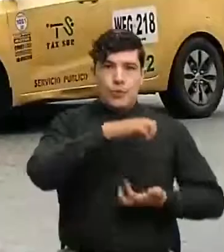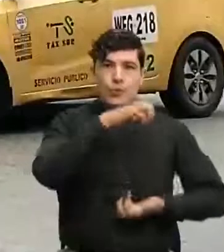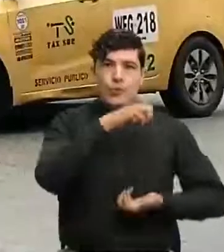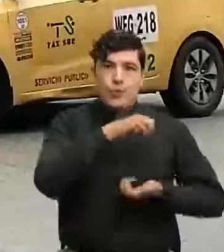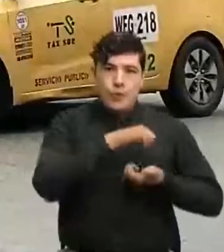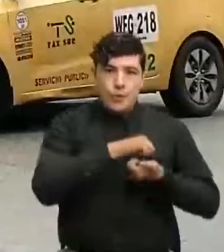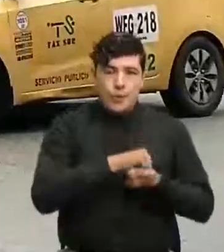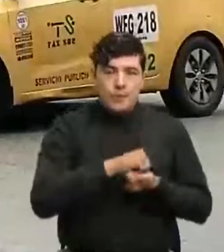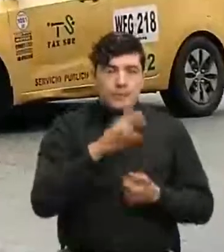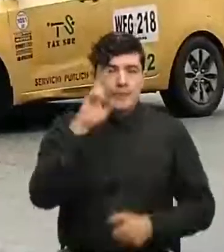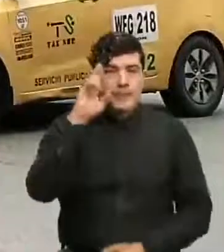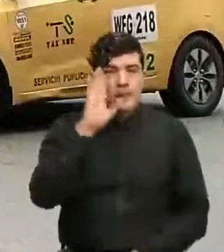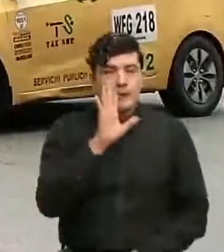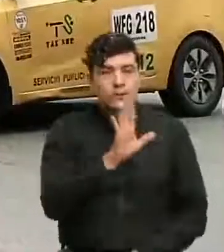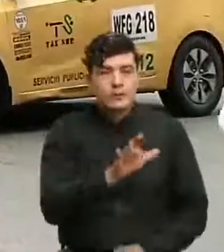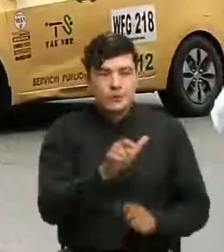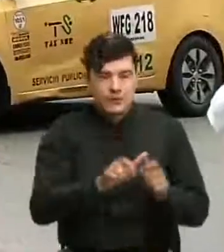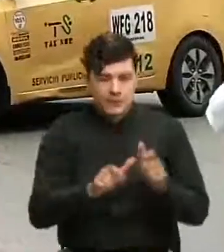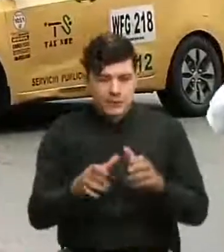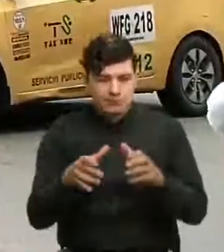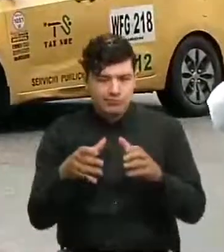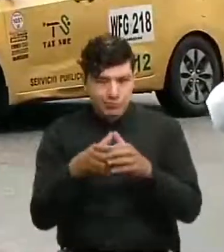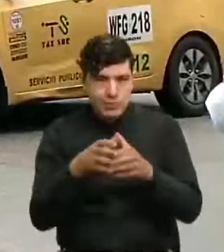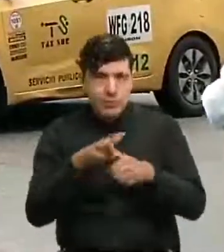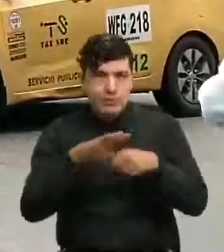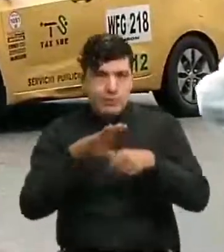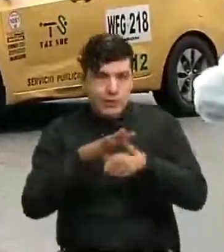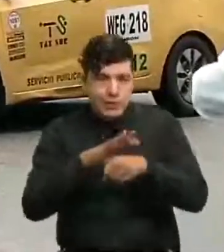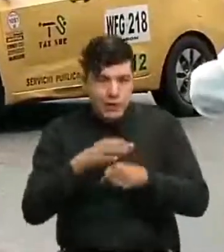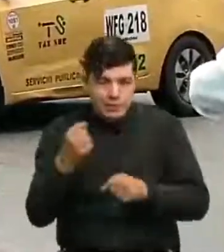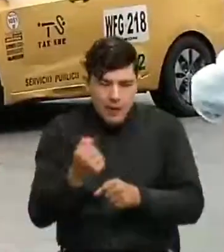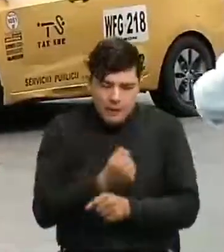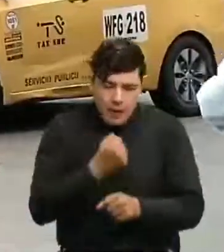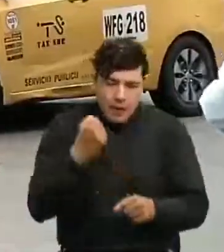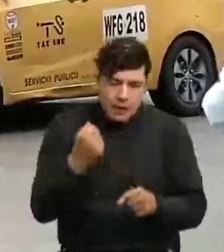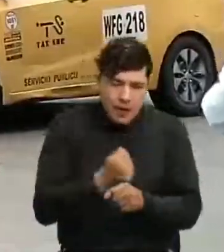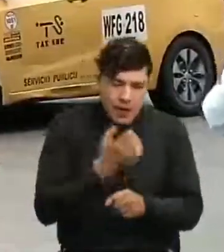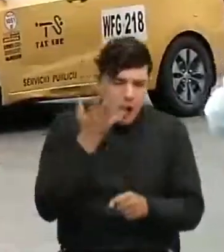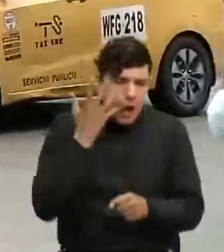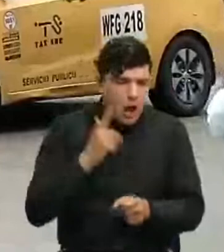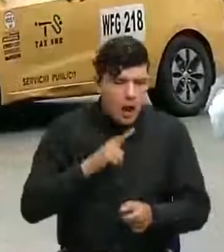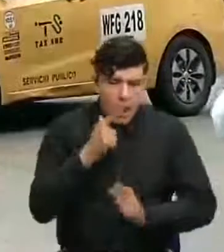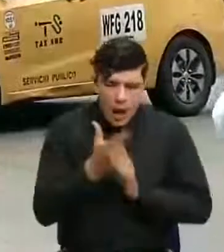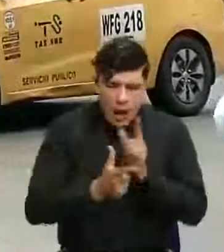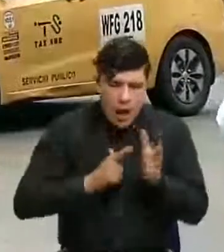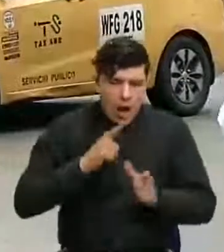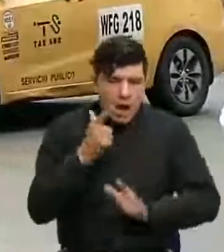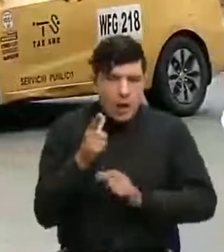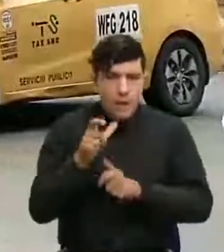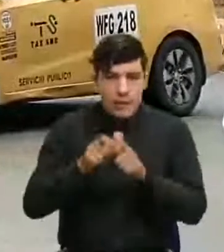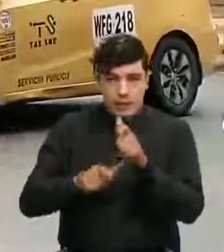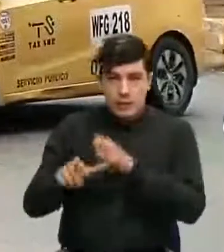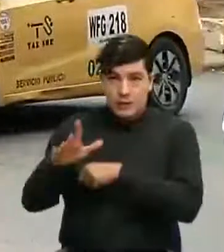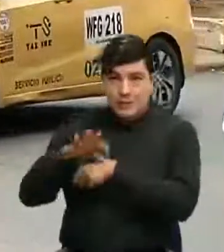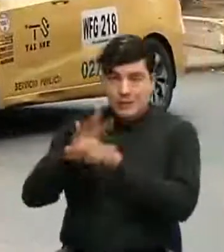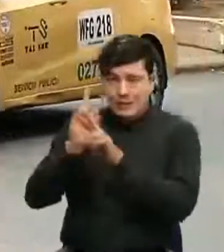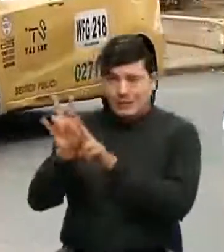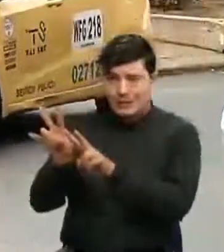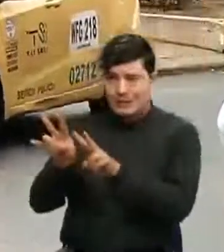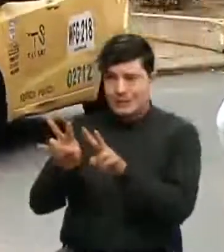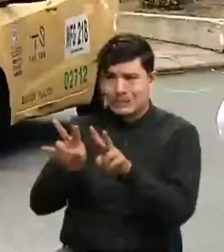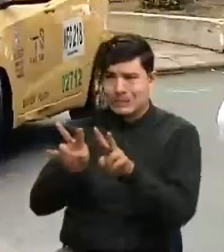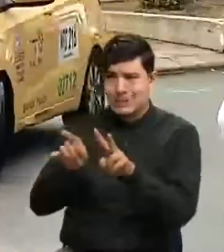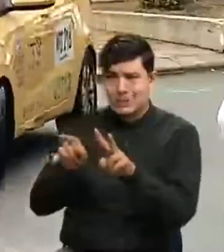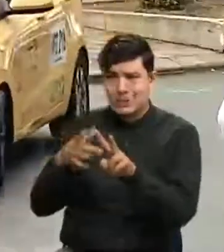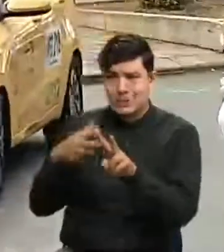el personal de la salud que está trabajando a toda marcha y los médicos, al ver pues este difícil panorama, especialmente en